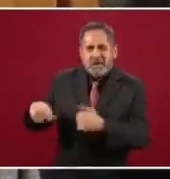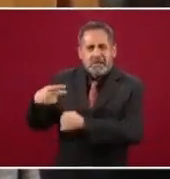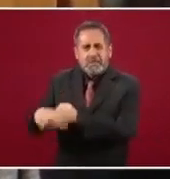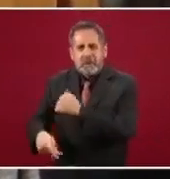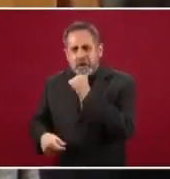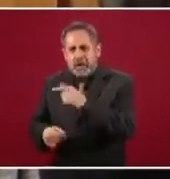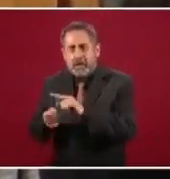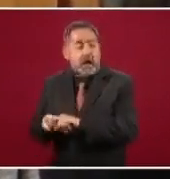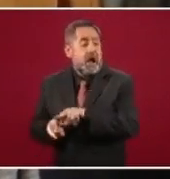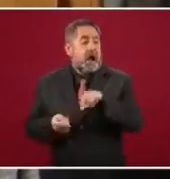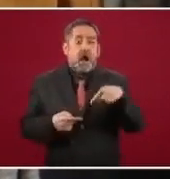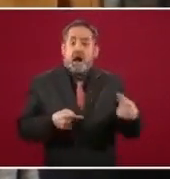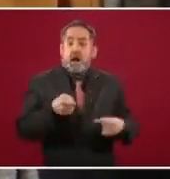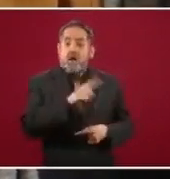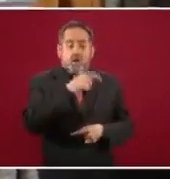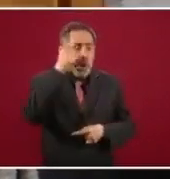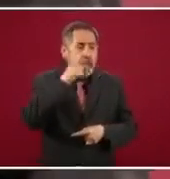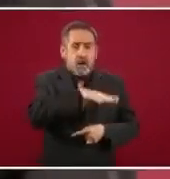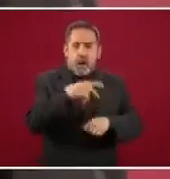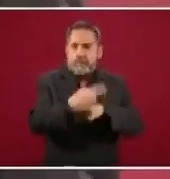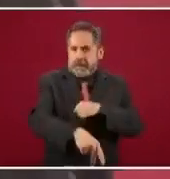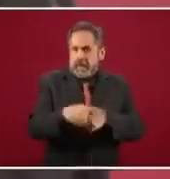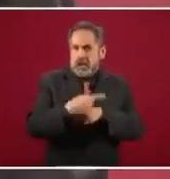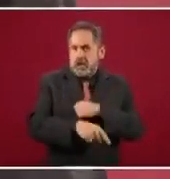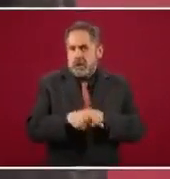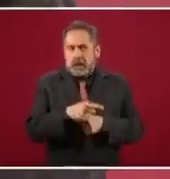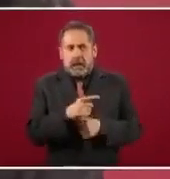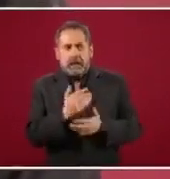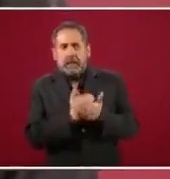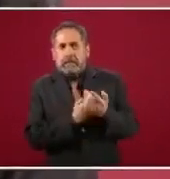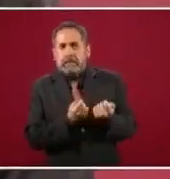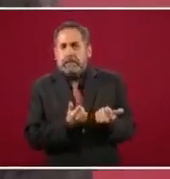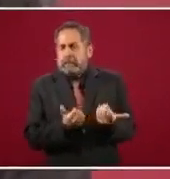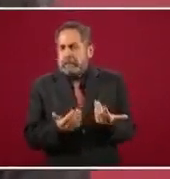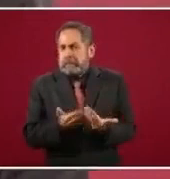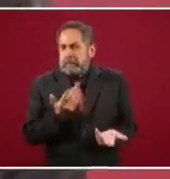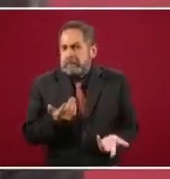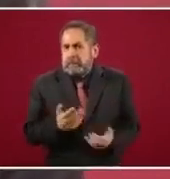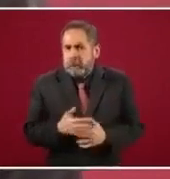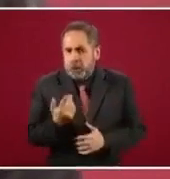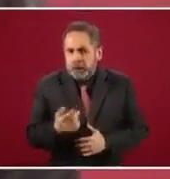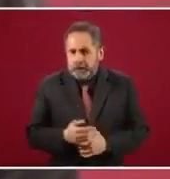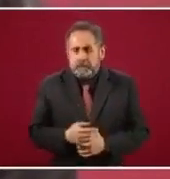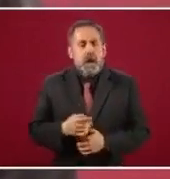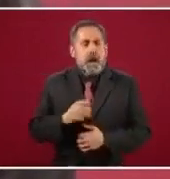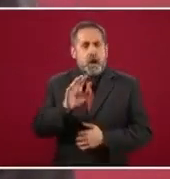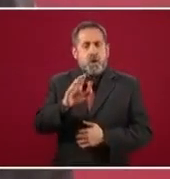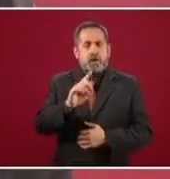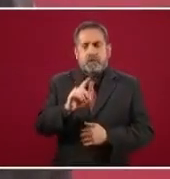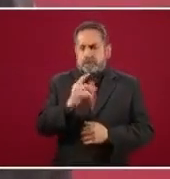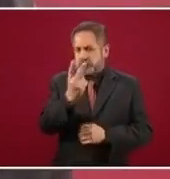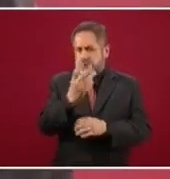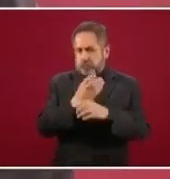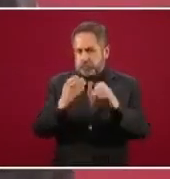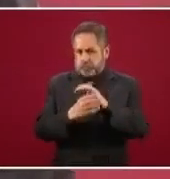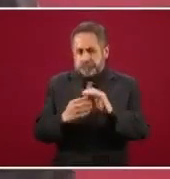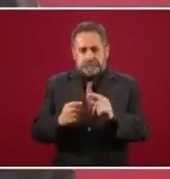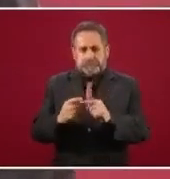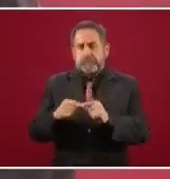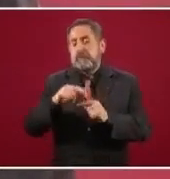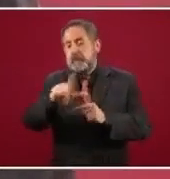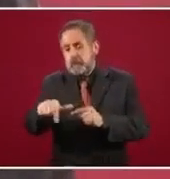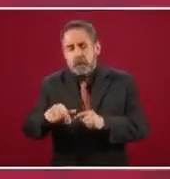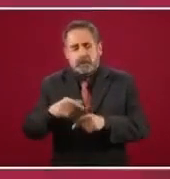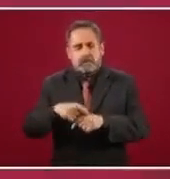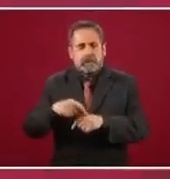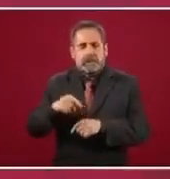hacen los grupos criminales? Gracias. Dos cosas, aunque va a aclarar todo esto el secretario de Relaciones Exteriores.